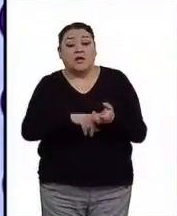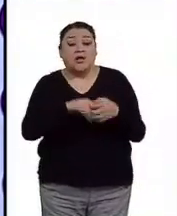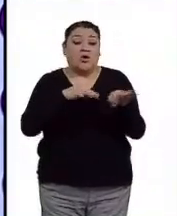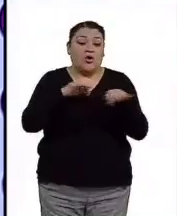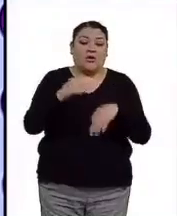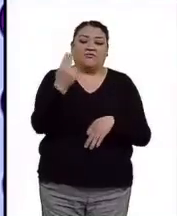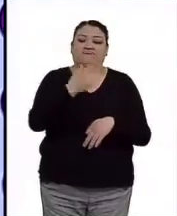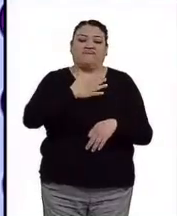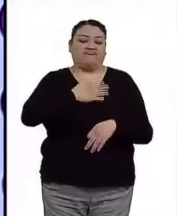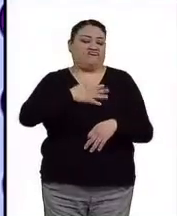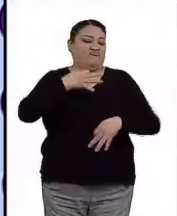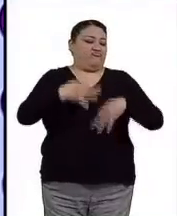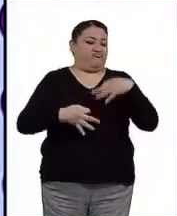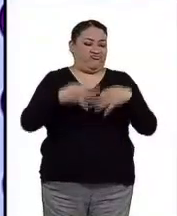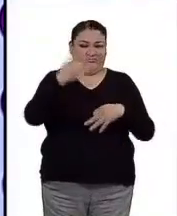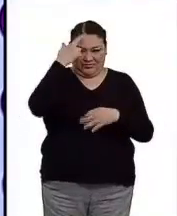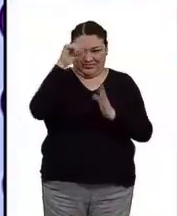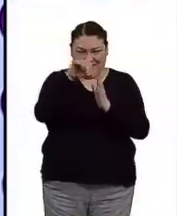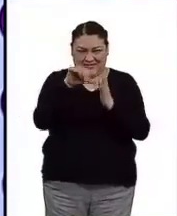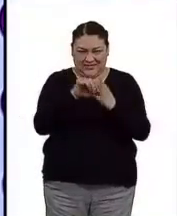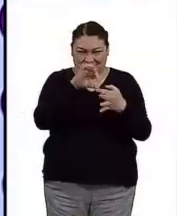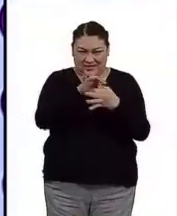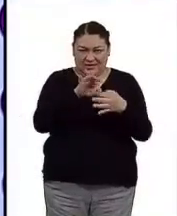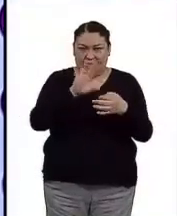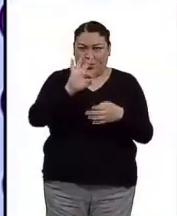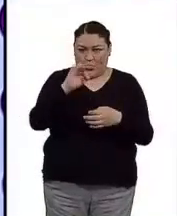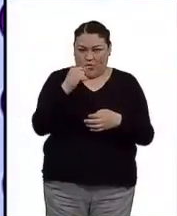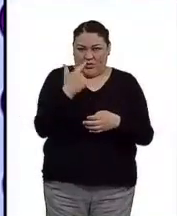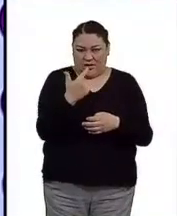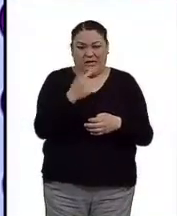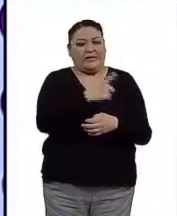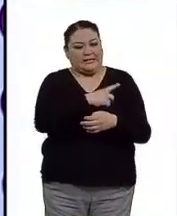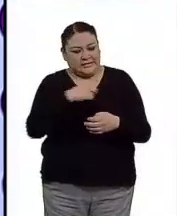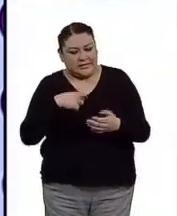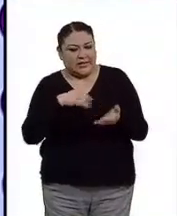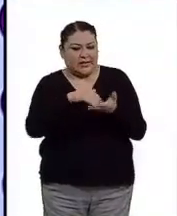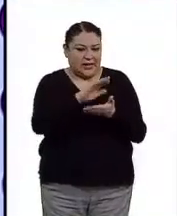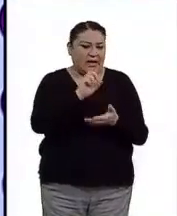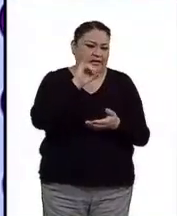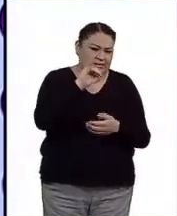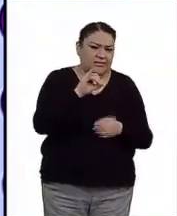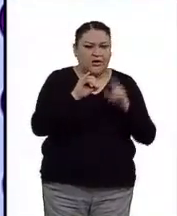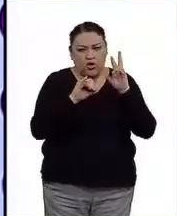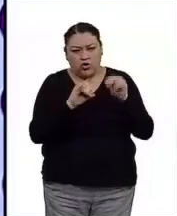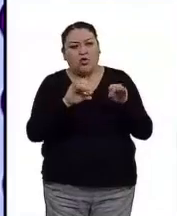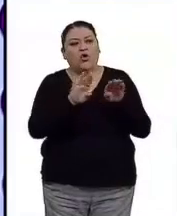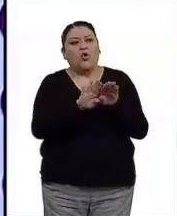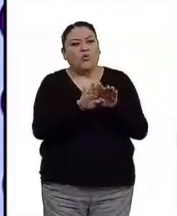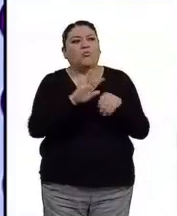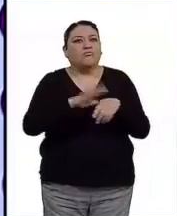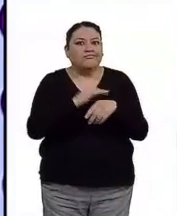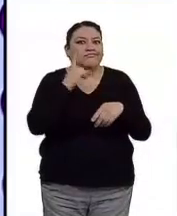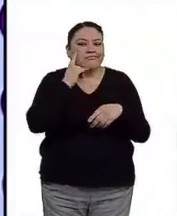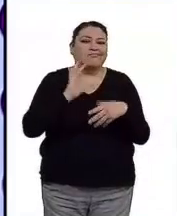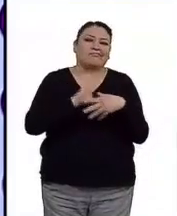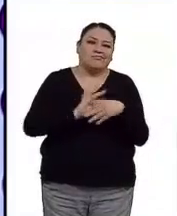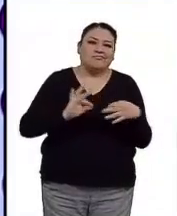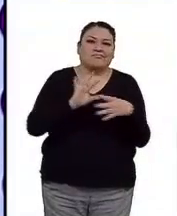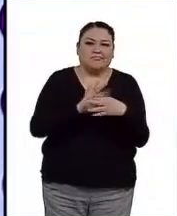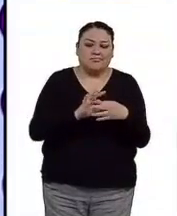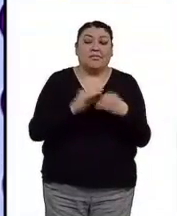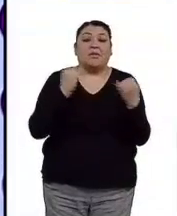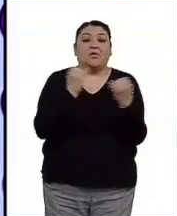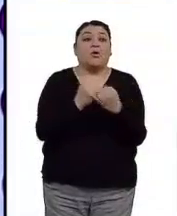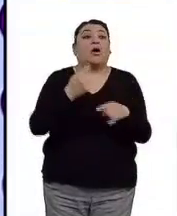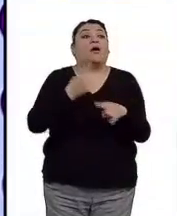al 47 de la Ley Federal del Trabajo, y entonces tiene que ser por causa justificada o injustificada. Y también en donde la carga